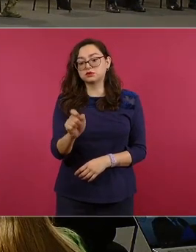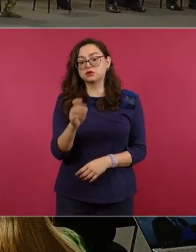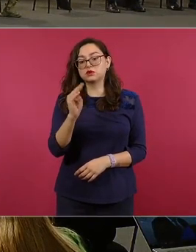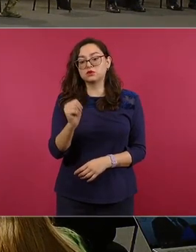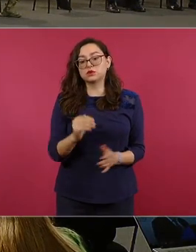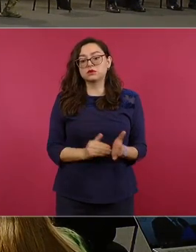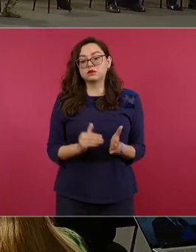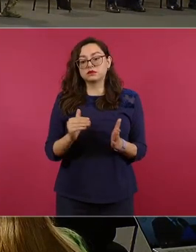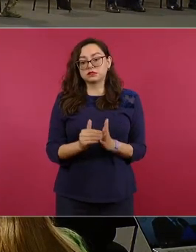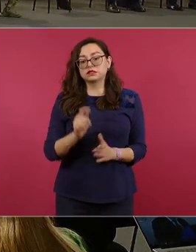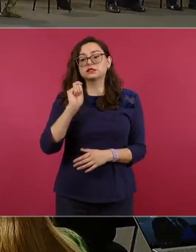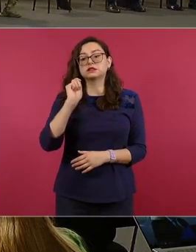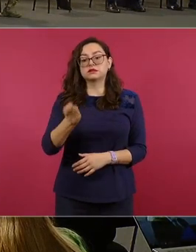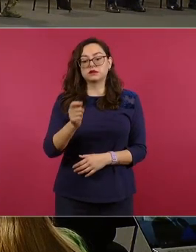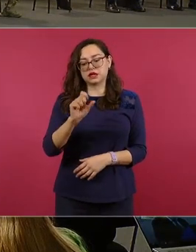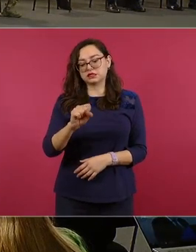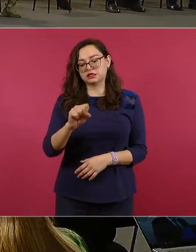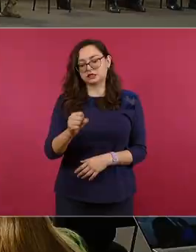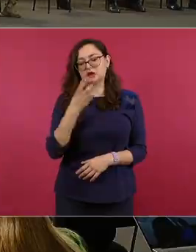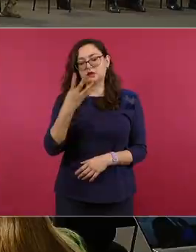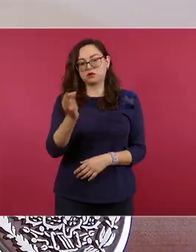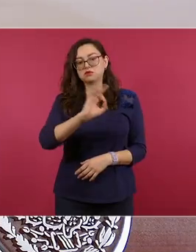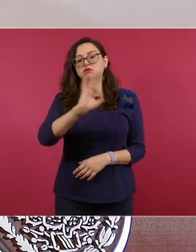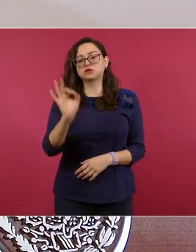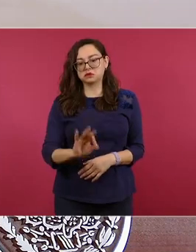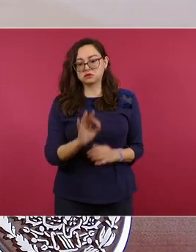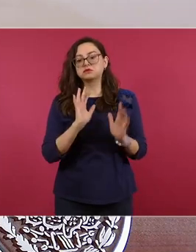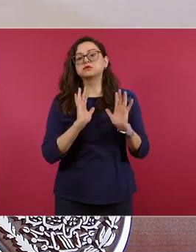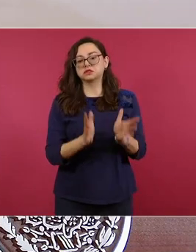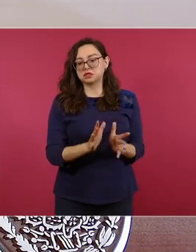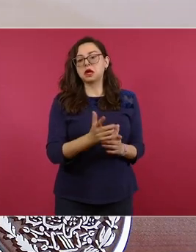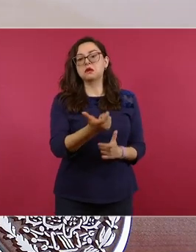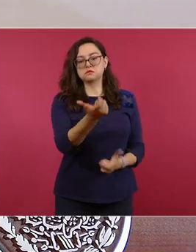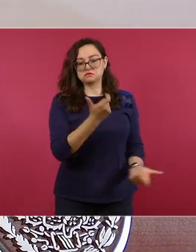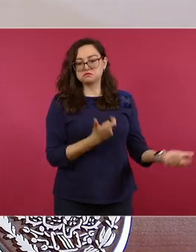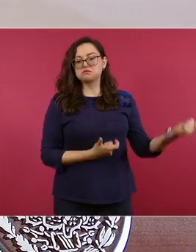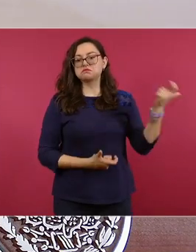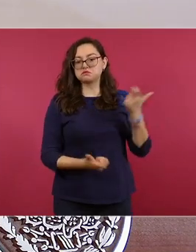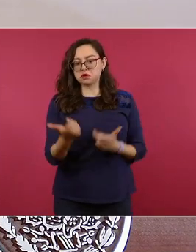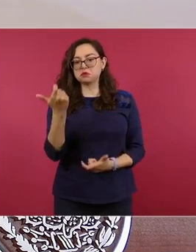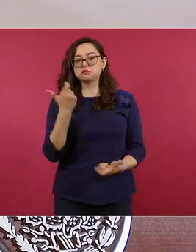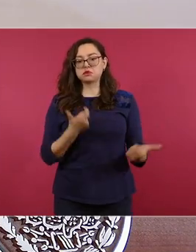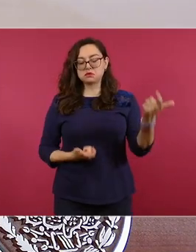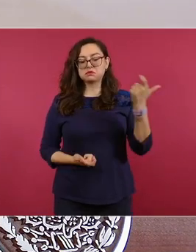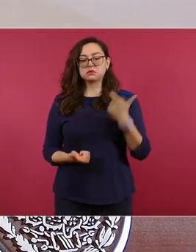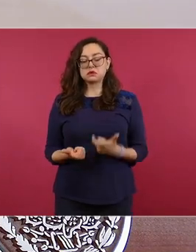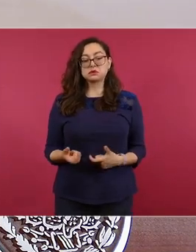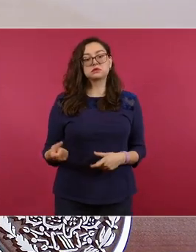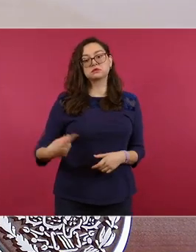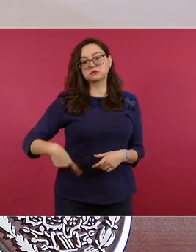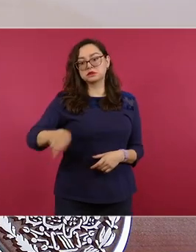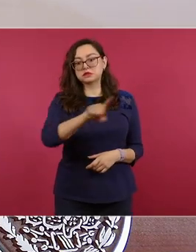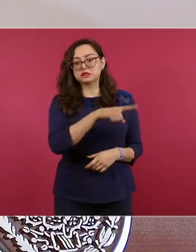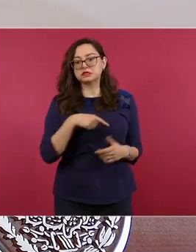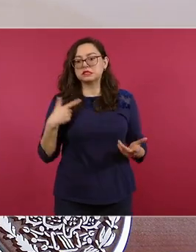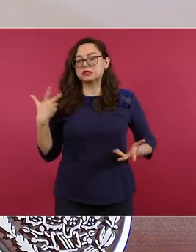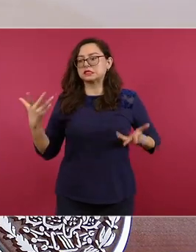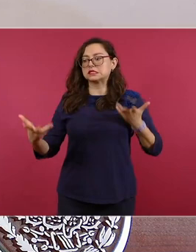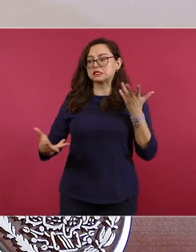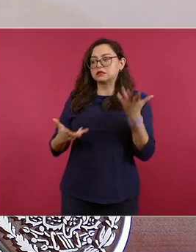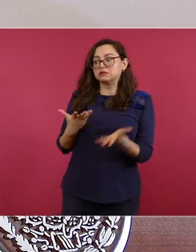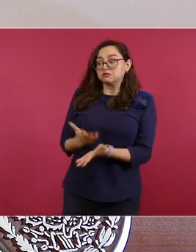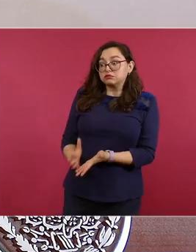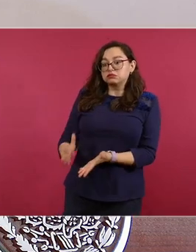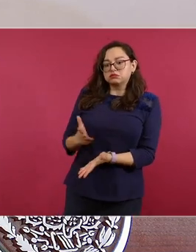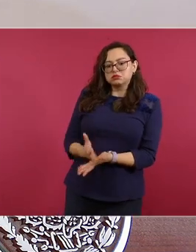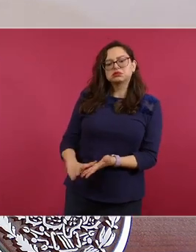es un 64%, lo cual fue resultado de diversos esquemas solidarios para clientes en situación de atraso de pago